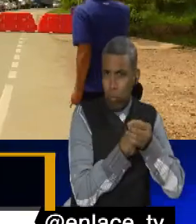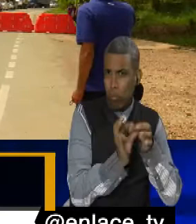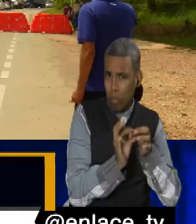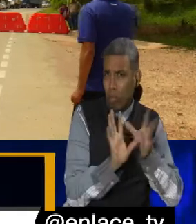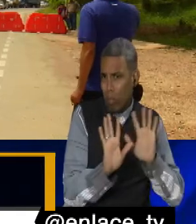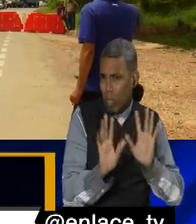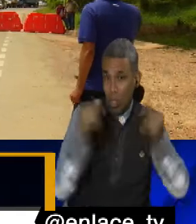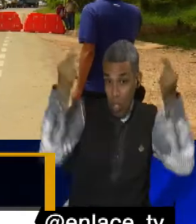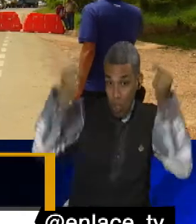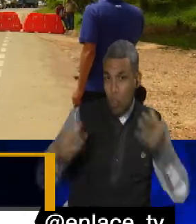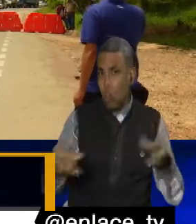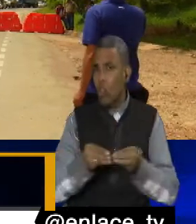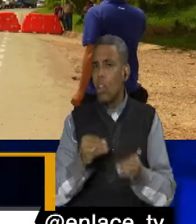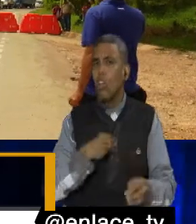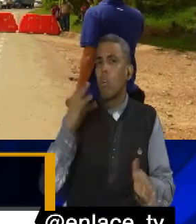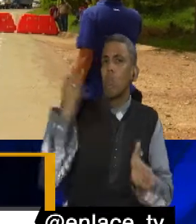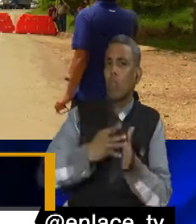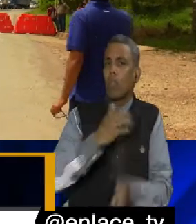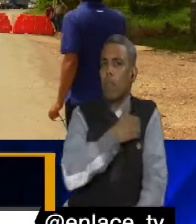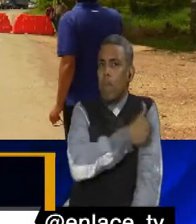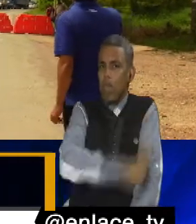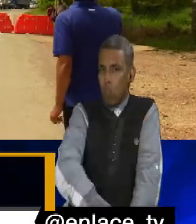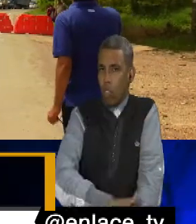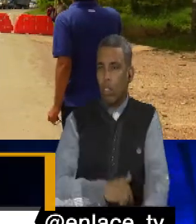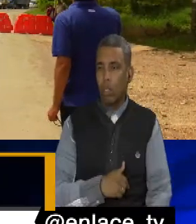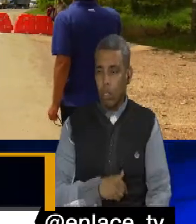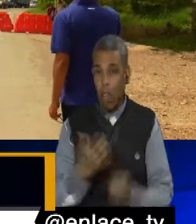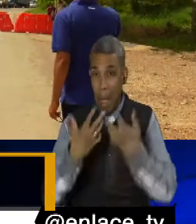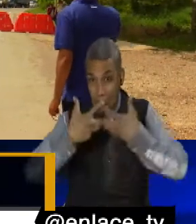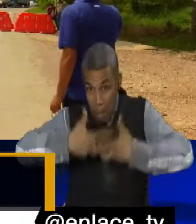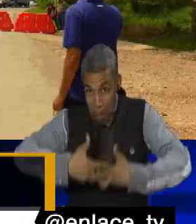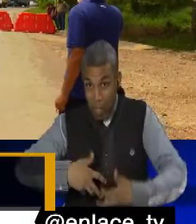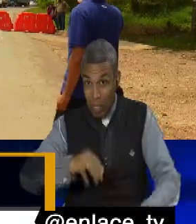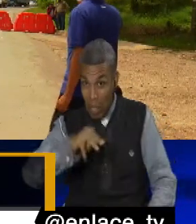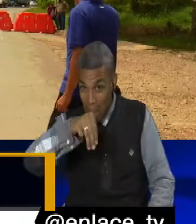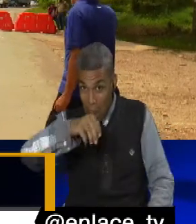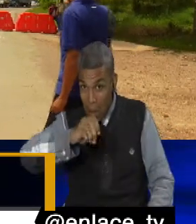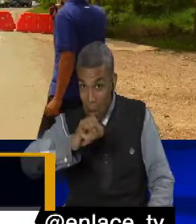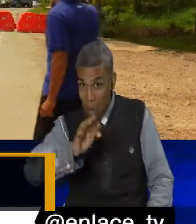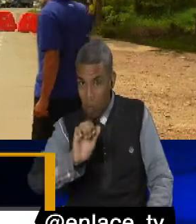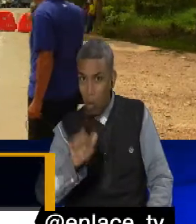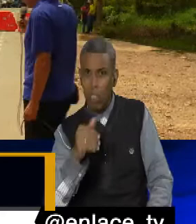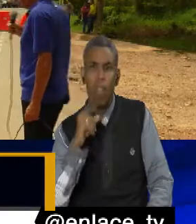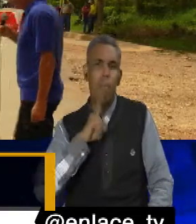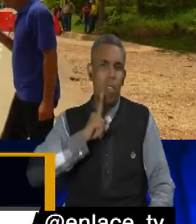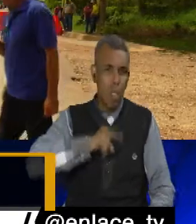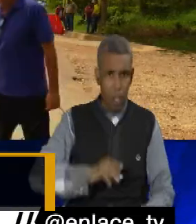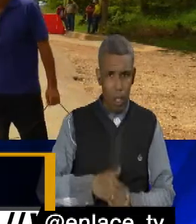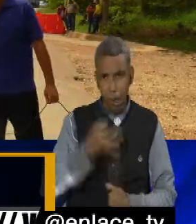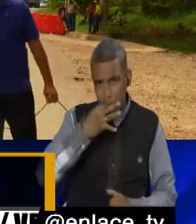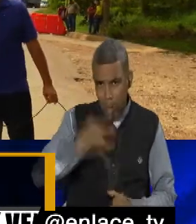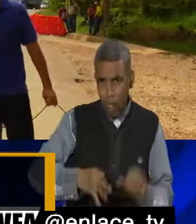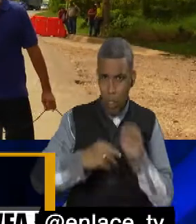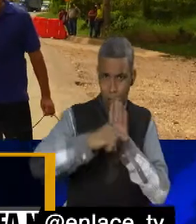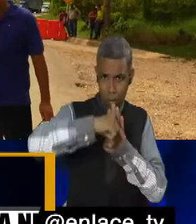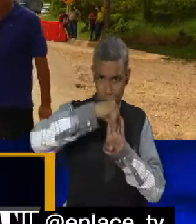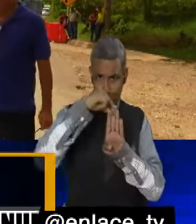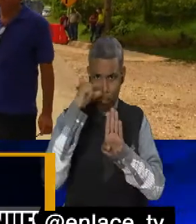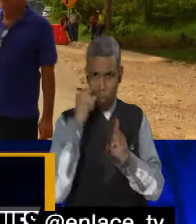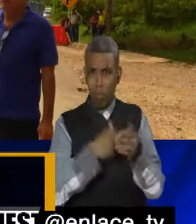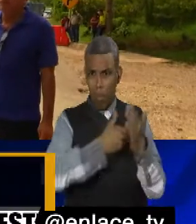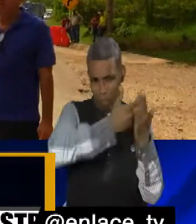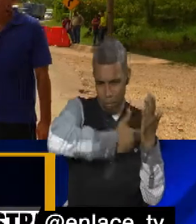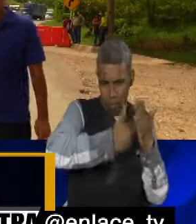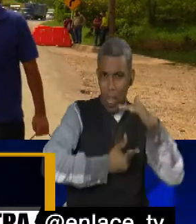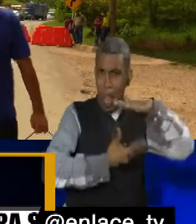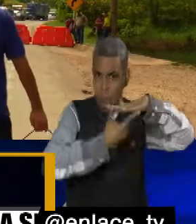están inventando los comerciantes locales, estas son deudas que están soportadas y que reposan en la Cámara de Comercio copia